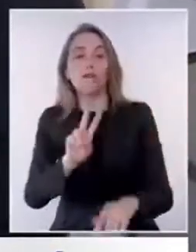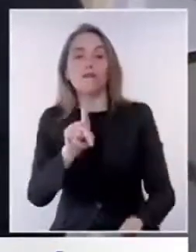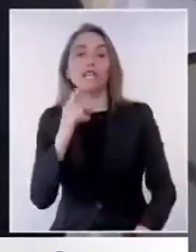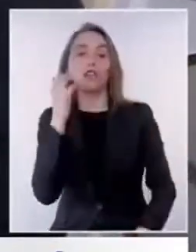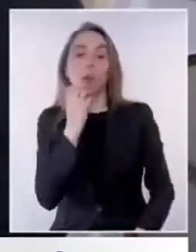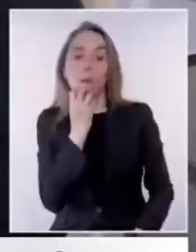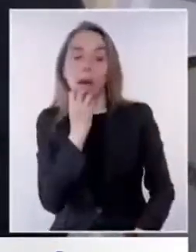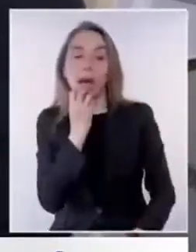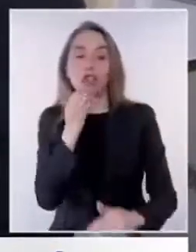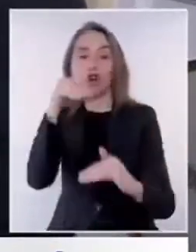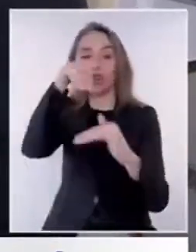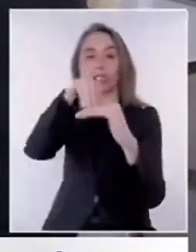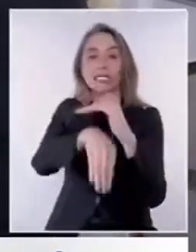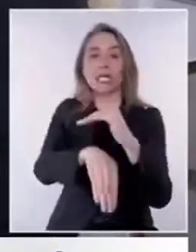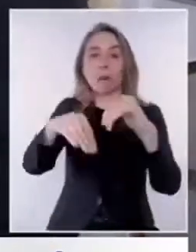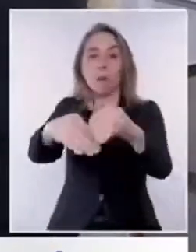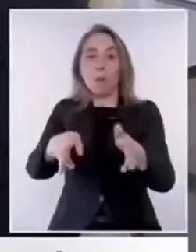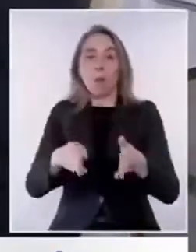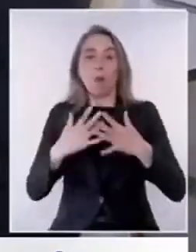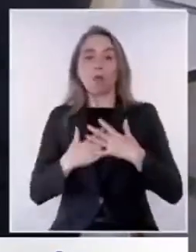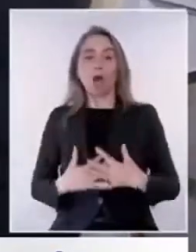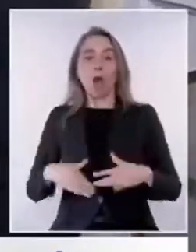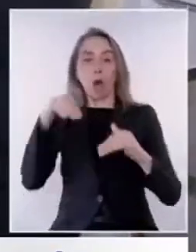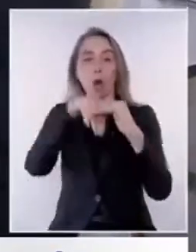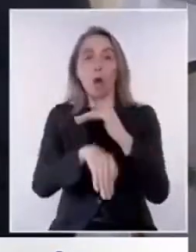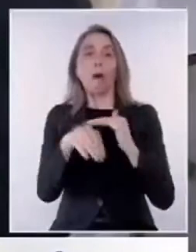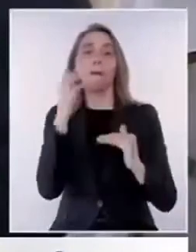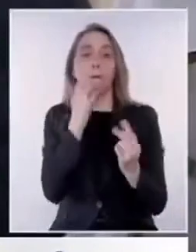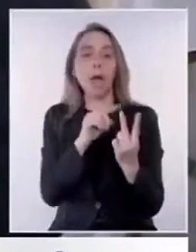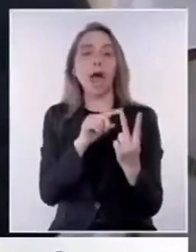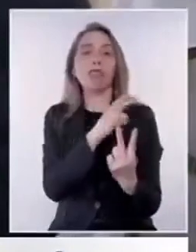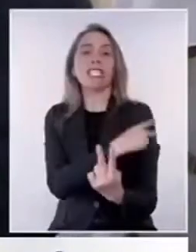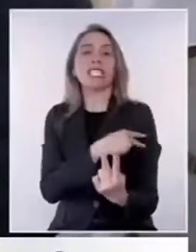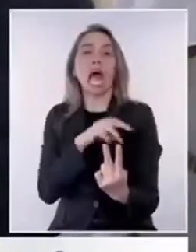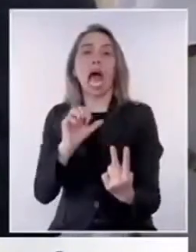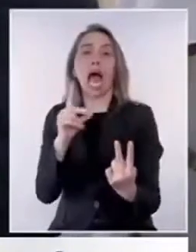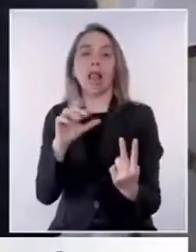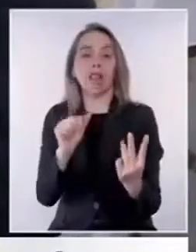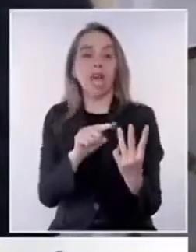mayo se sepulta a Prat, a Aldea y